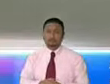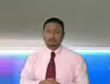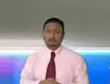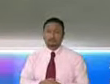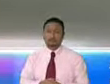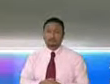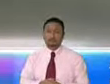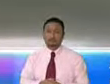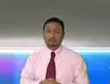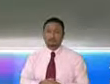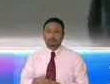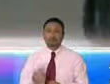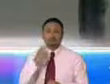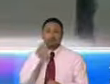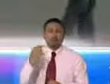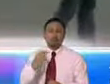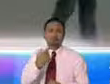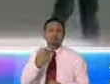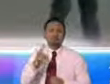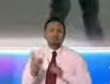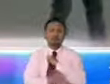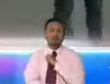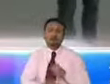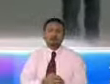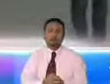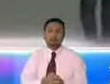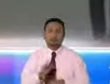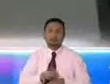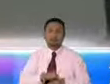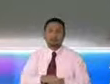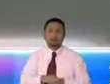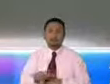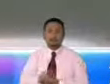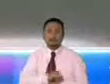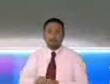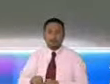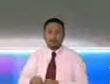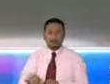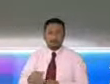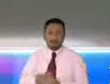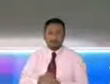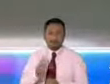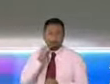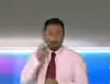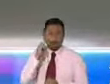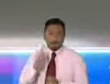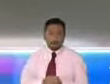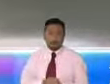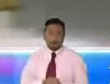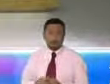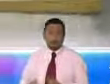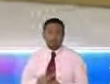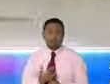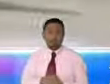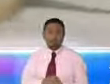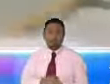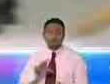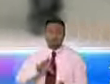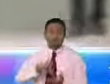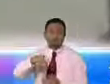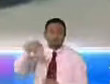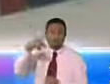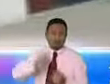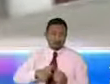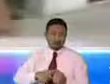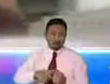Este hombre está sentenciado por el delito de violación y estupro y se paseaba por la capital. Fue ubicado cuando caminaba por el centro norte de Quito y